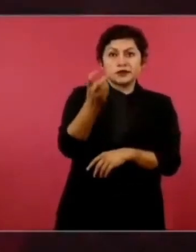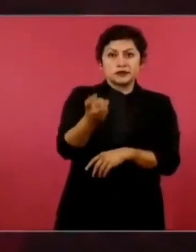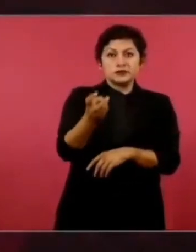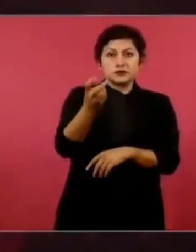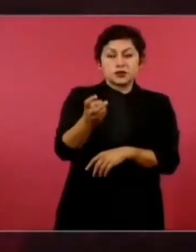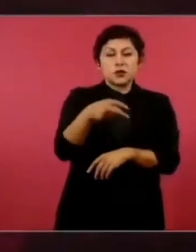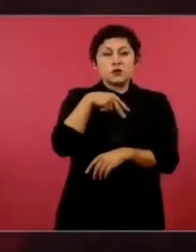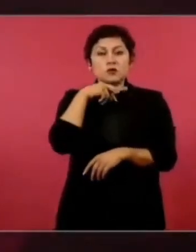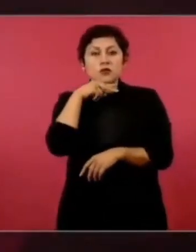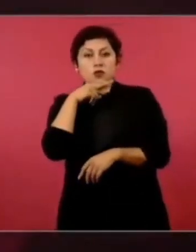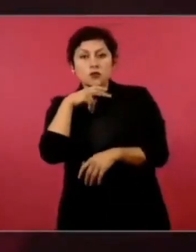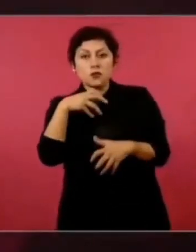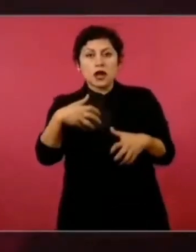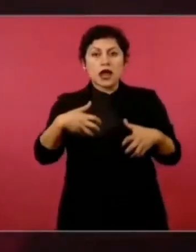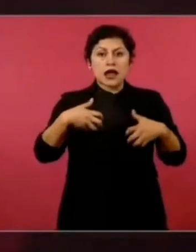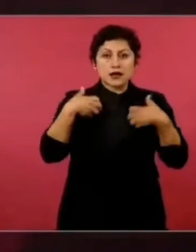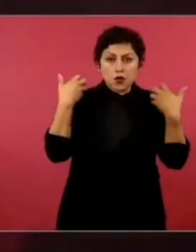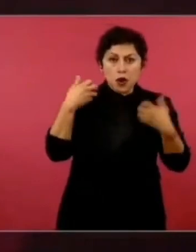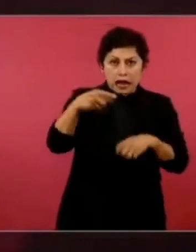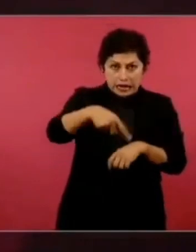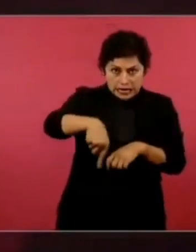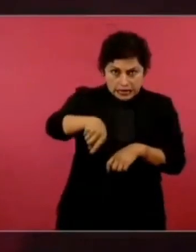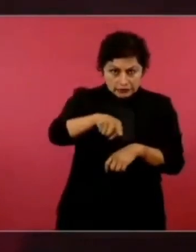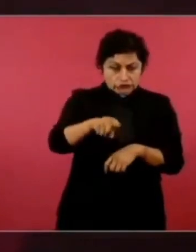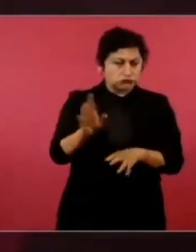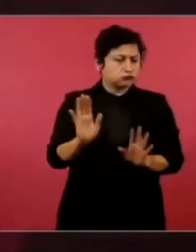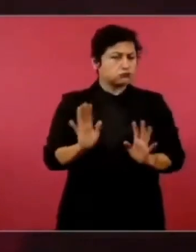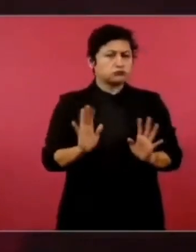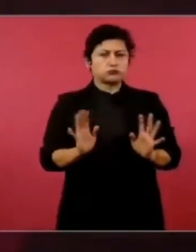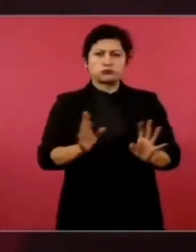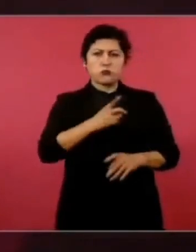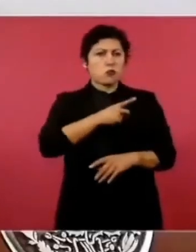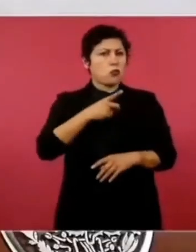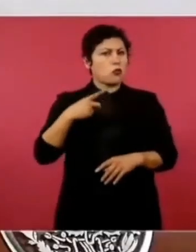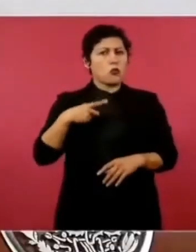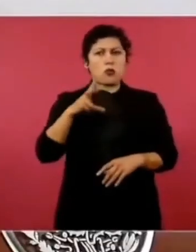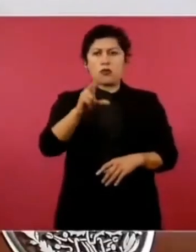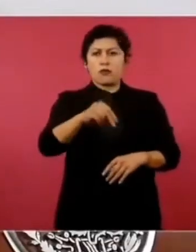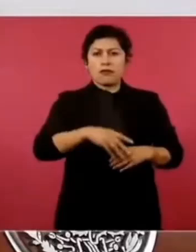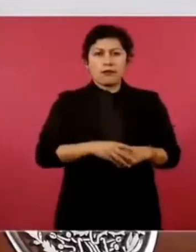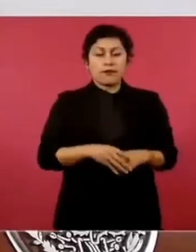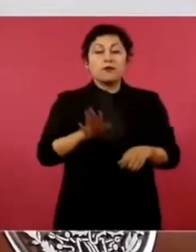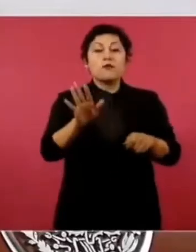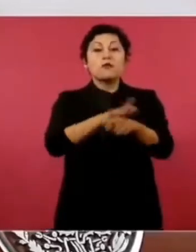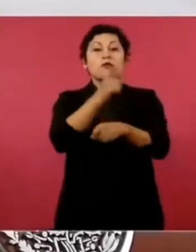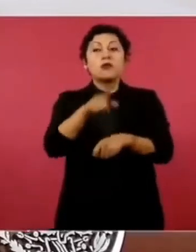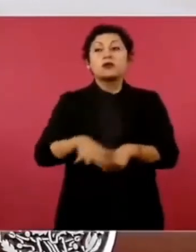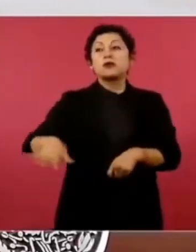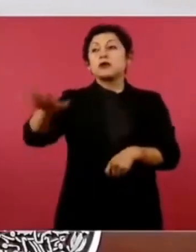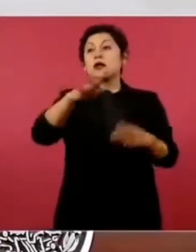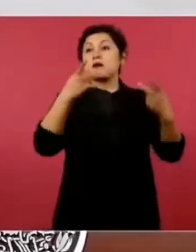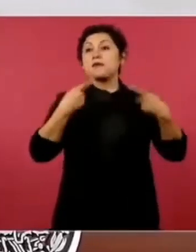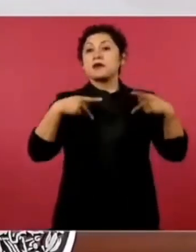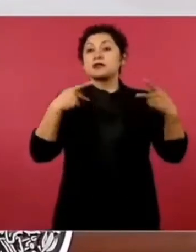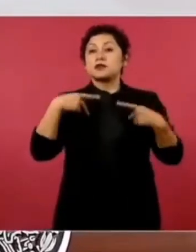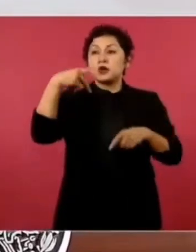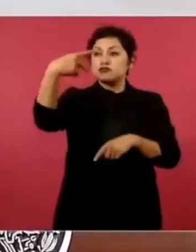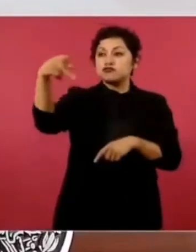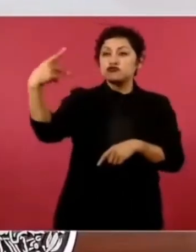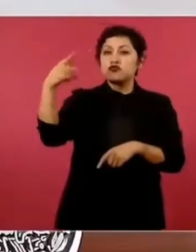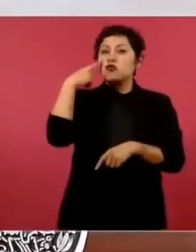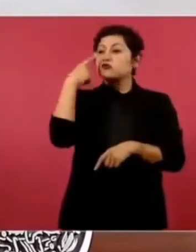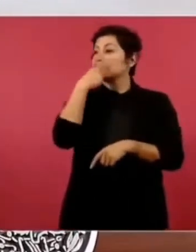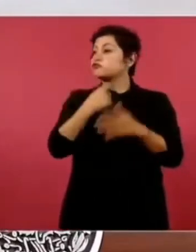El pueblo va a elegir. Cada vez que hay un problema así,